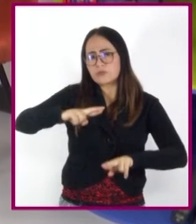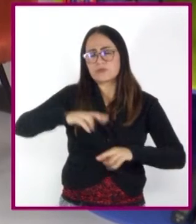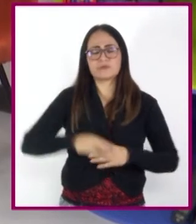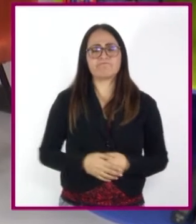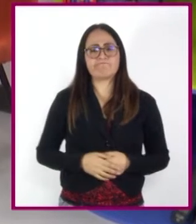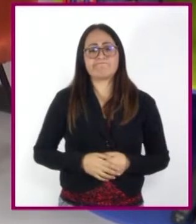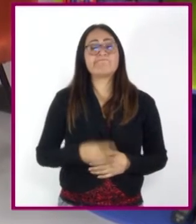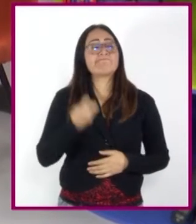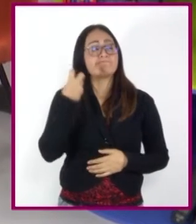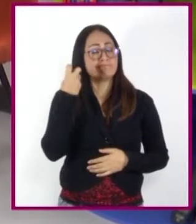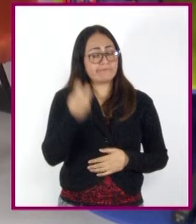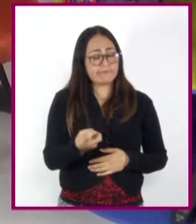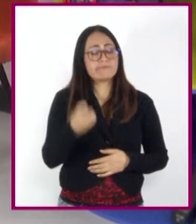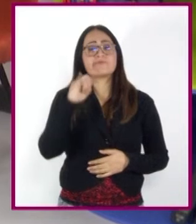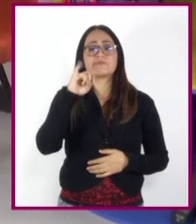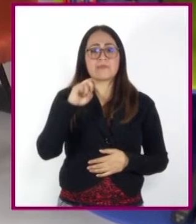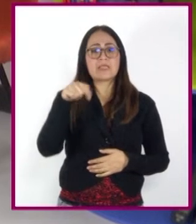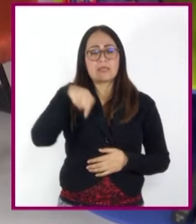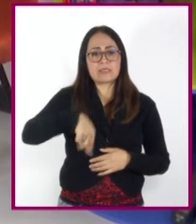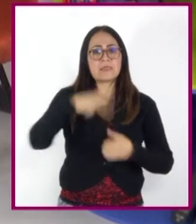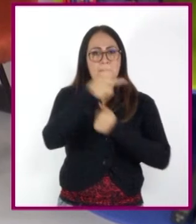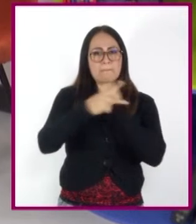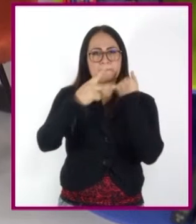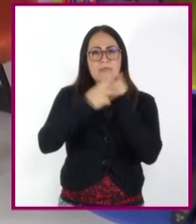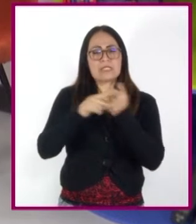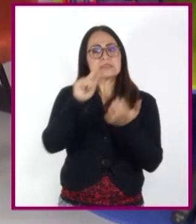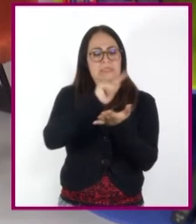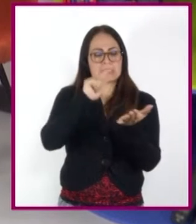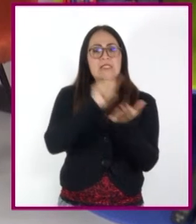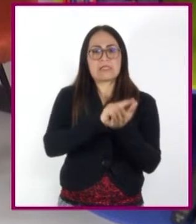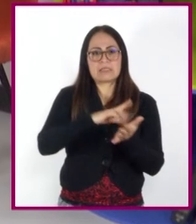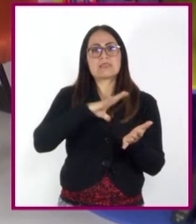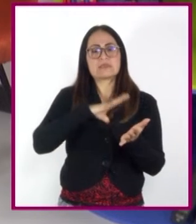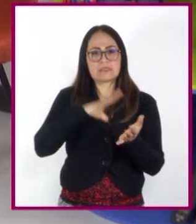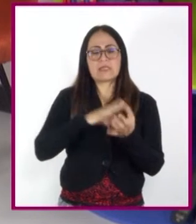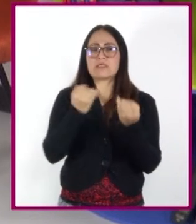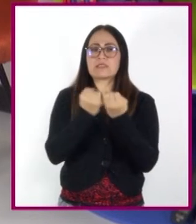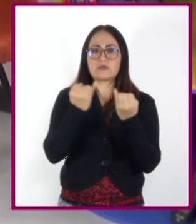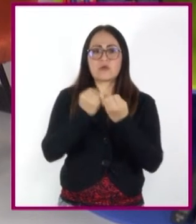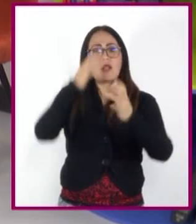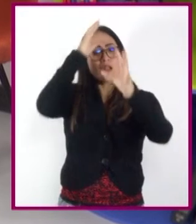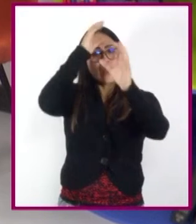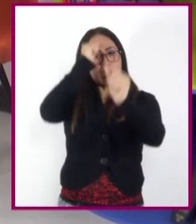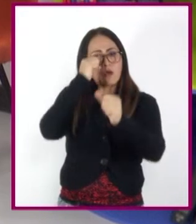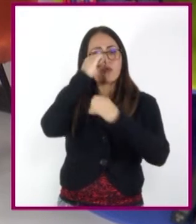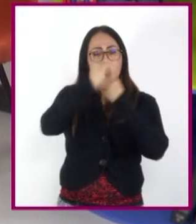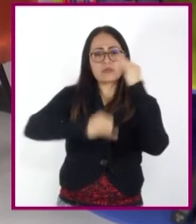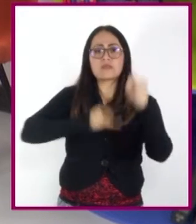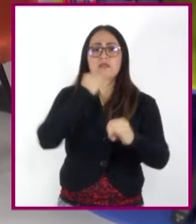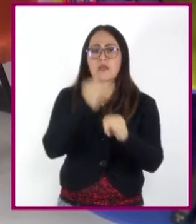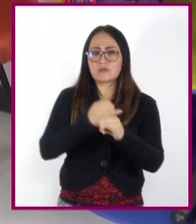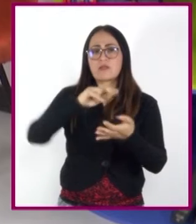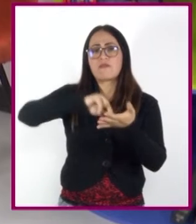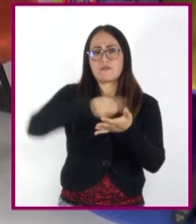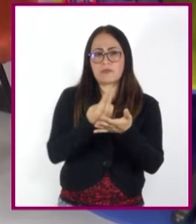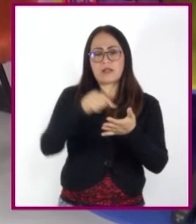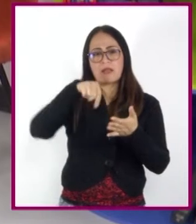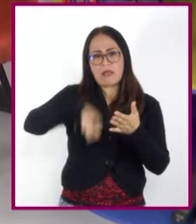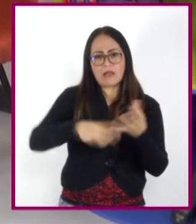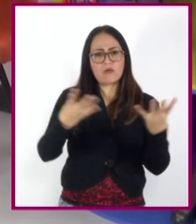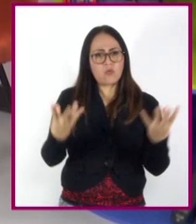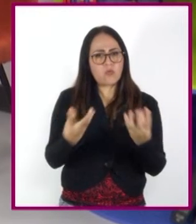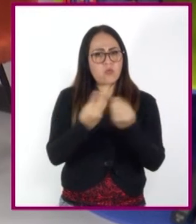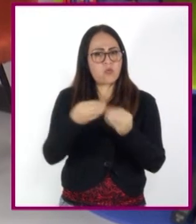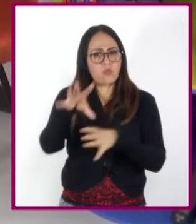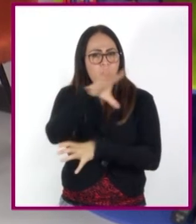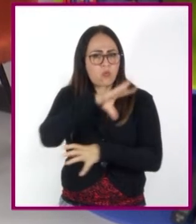Así es, en nuestro país hay leyes y se han firmado tratados internacionales que promueven la inclusión social y la